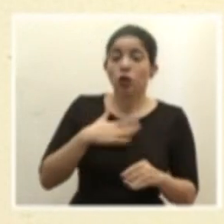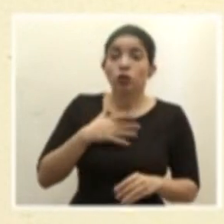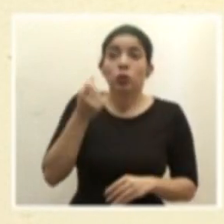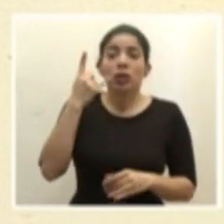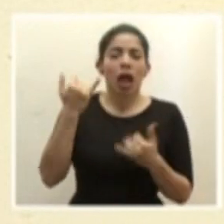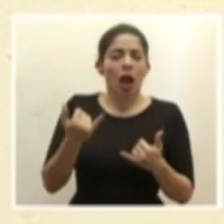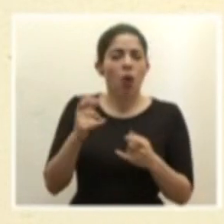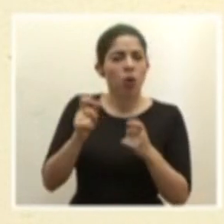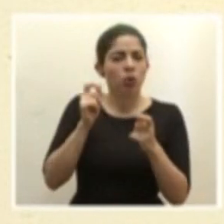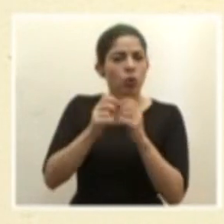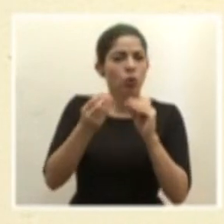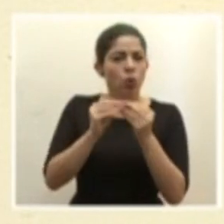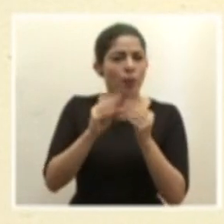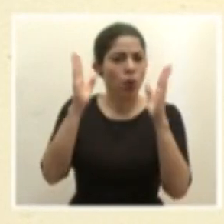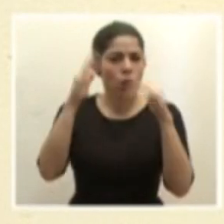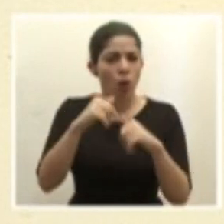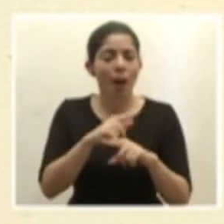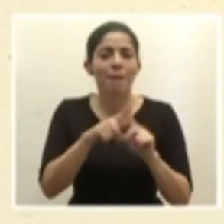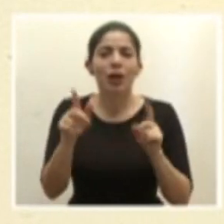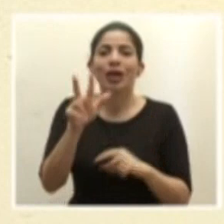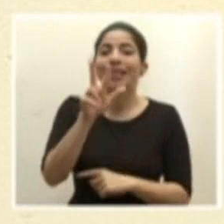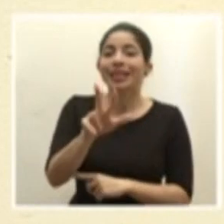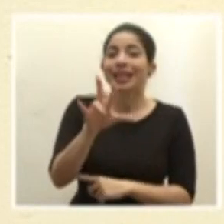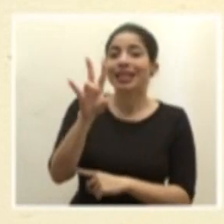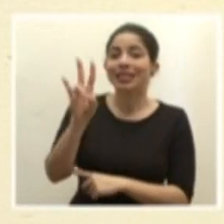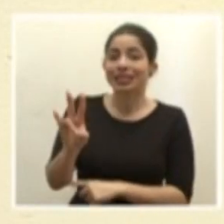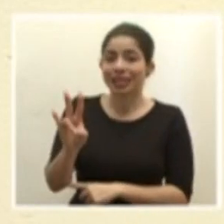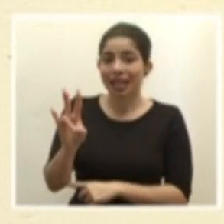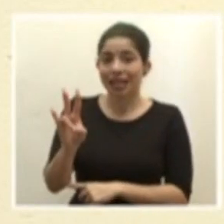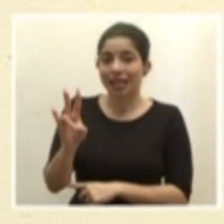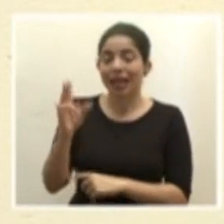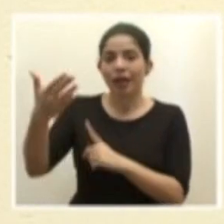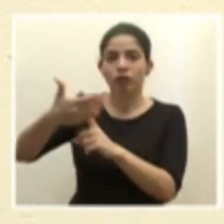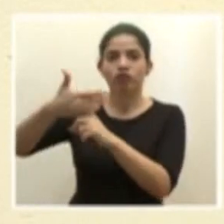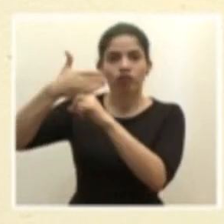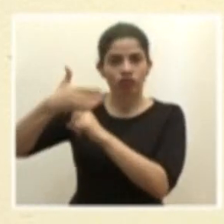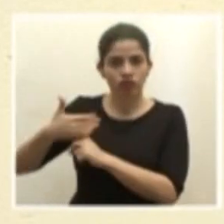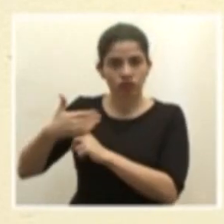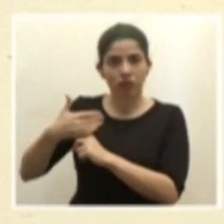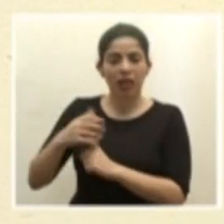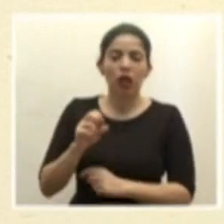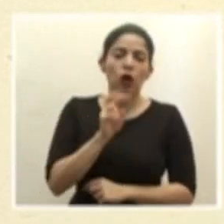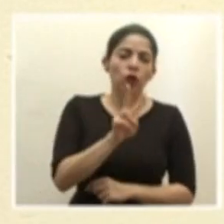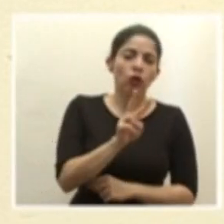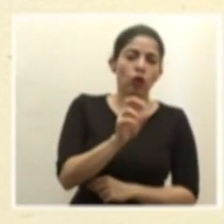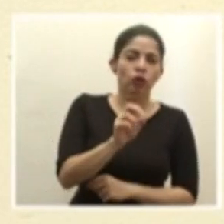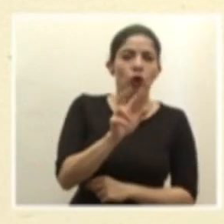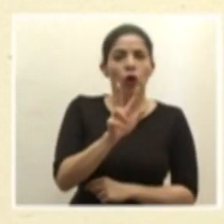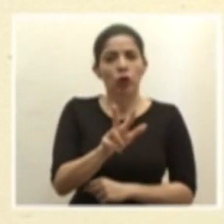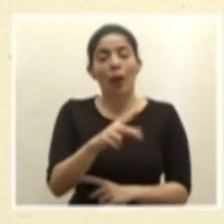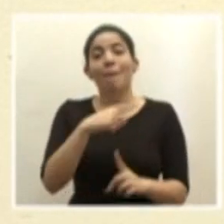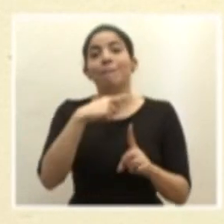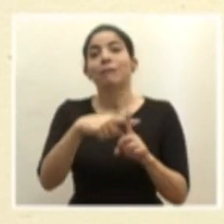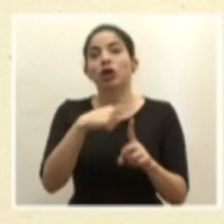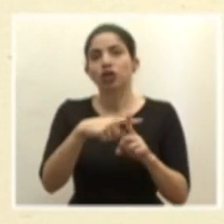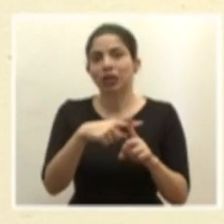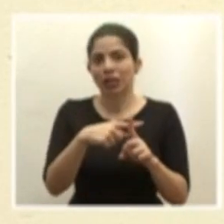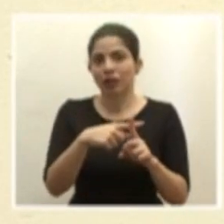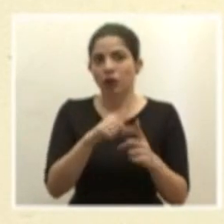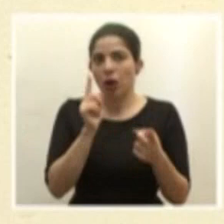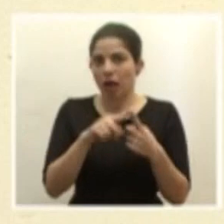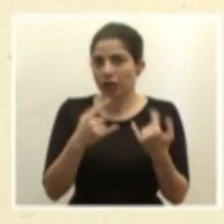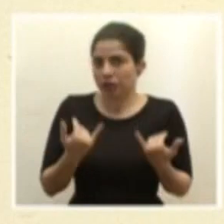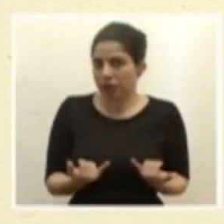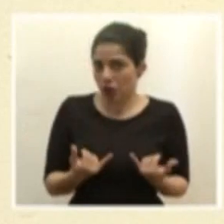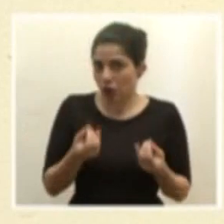no tengo el dato exacto, pero son 37 en cuarentena y creo que eran 2 o 3 casos positivos hasta el dato que